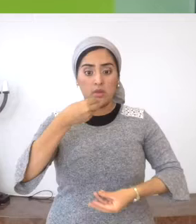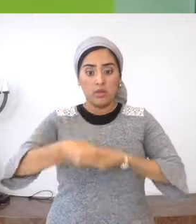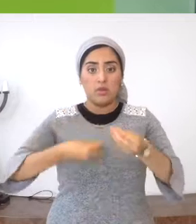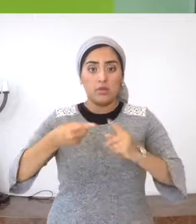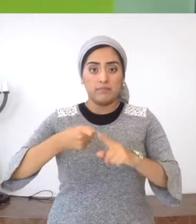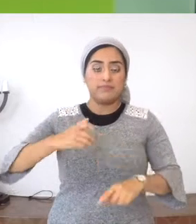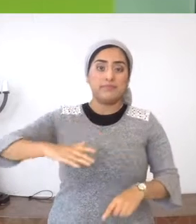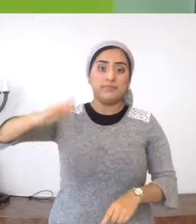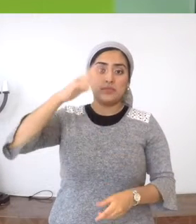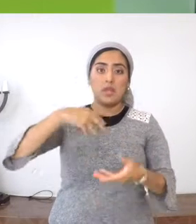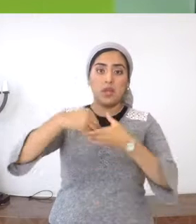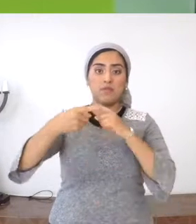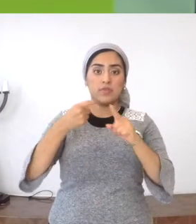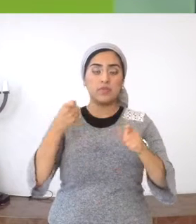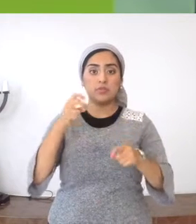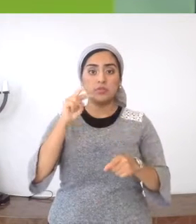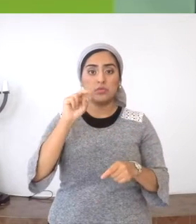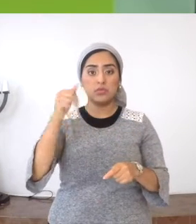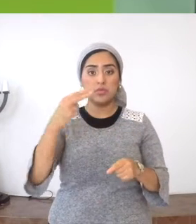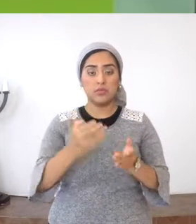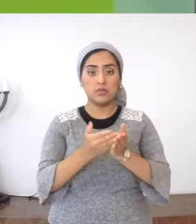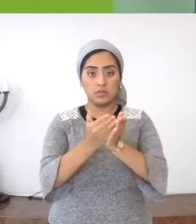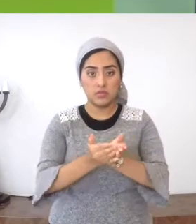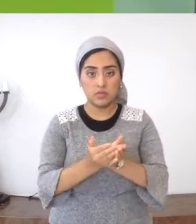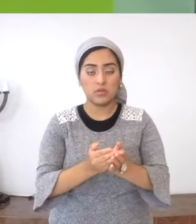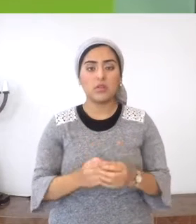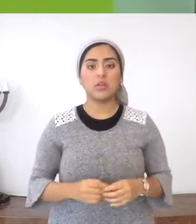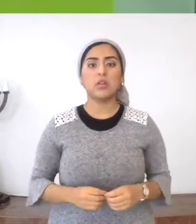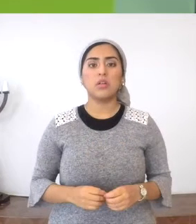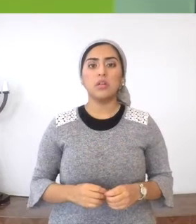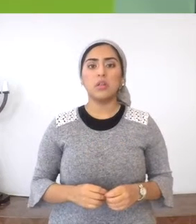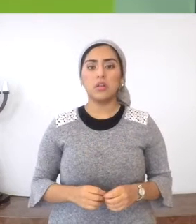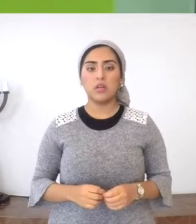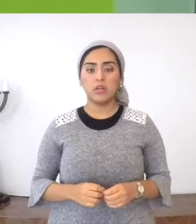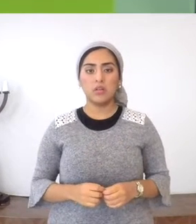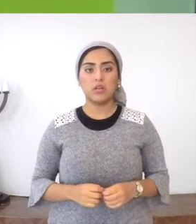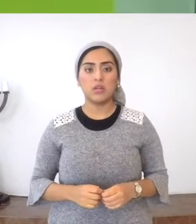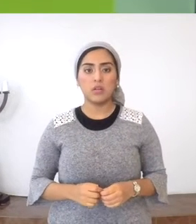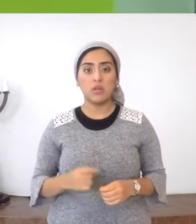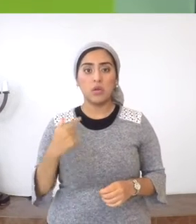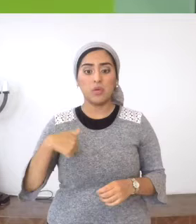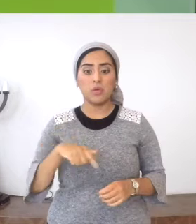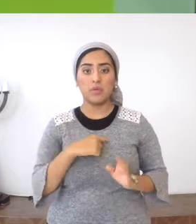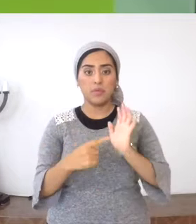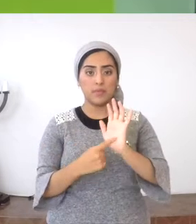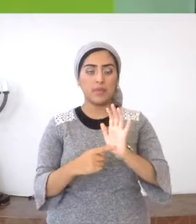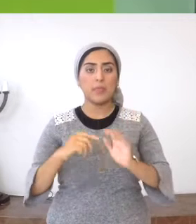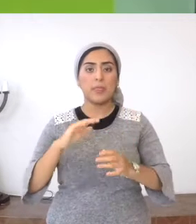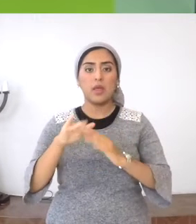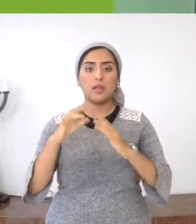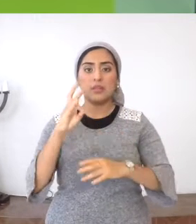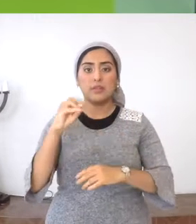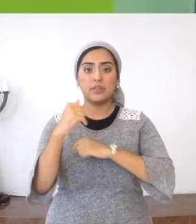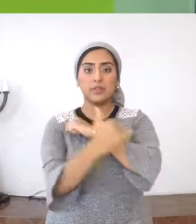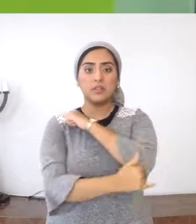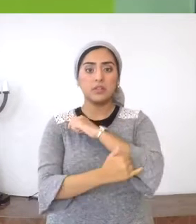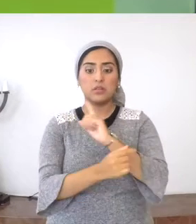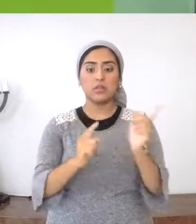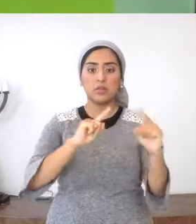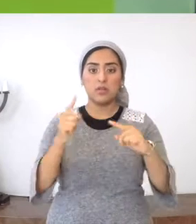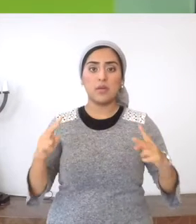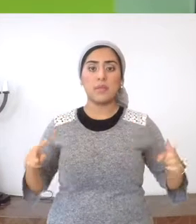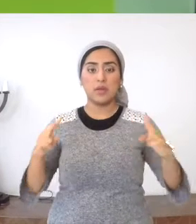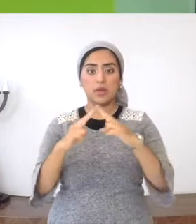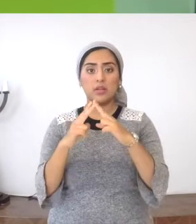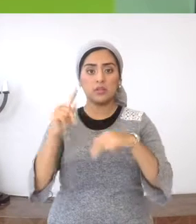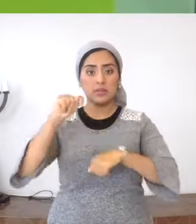Dicen nosotros Los descendientes De aquellos que salieron Del Arca de Noé Shem Ham Y Gafet Los representantes De